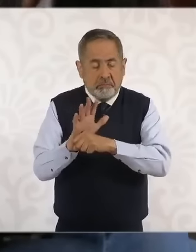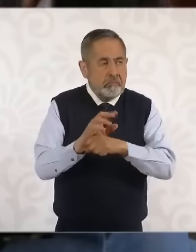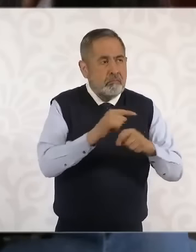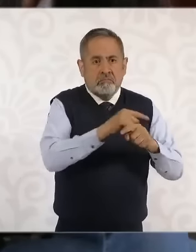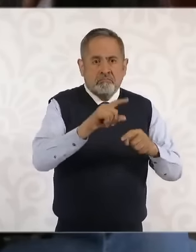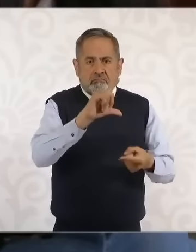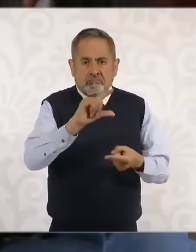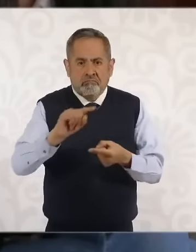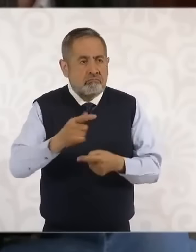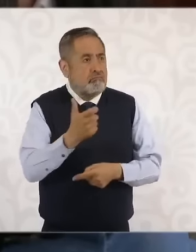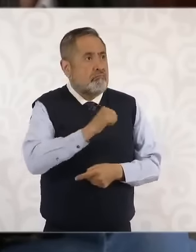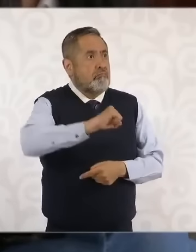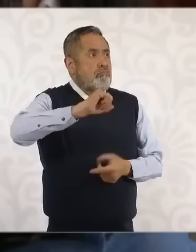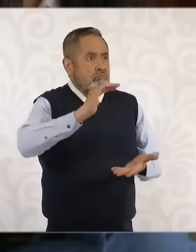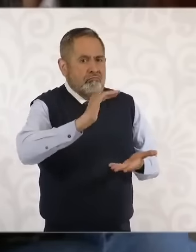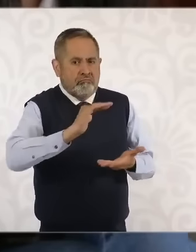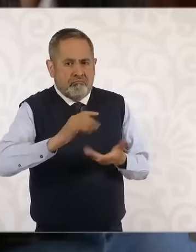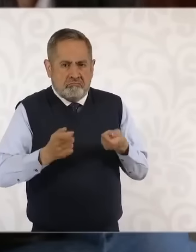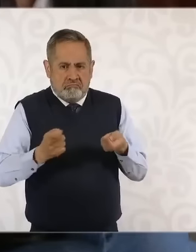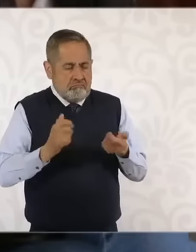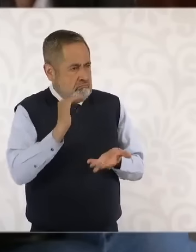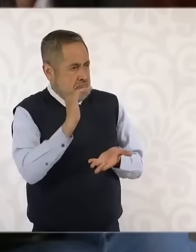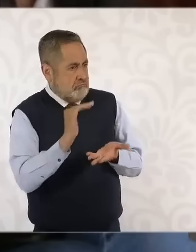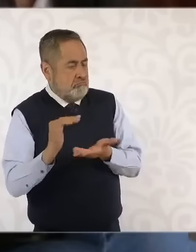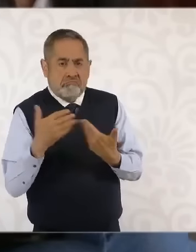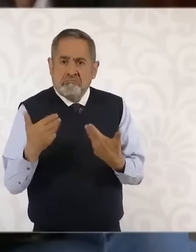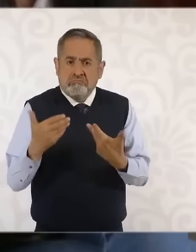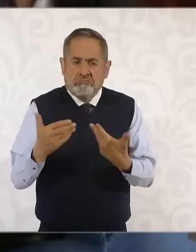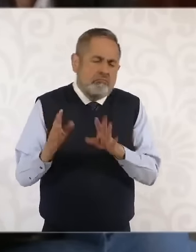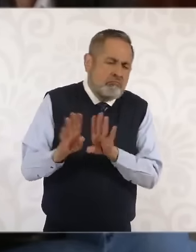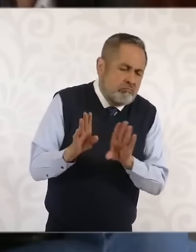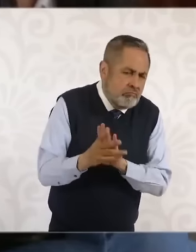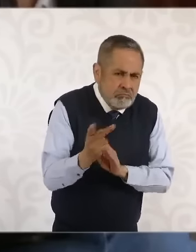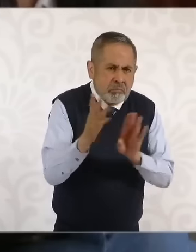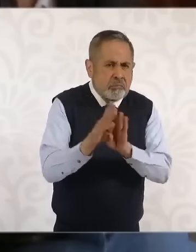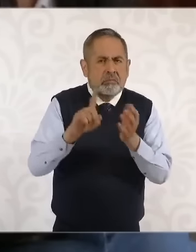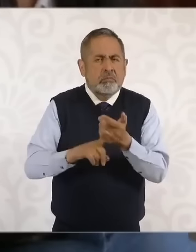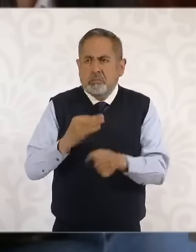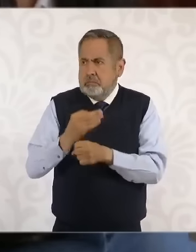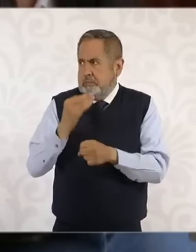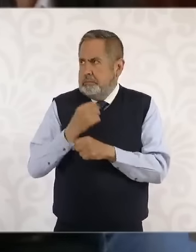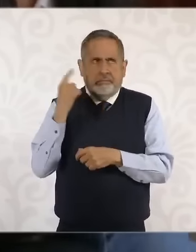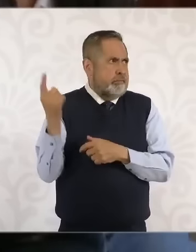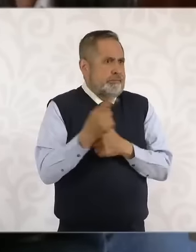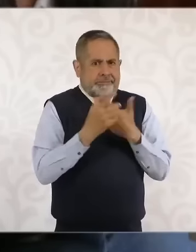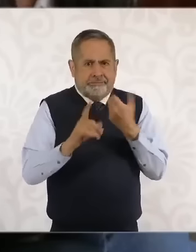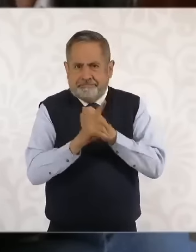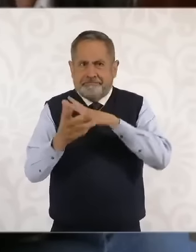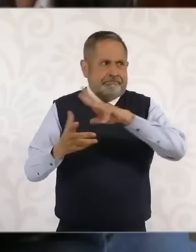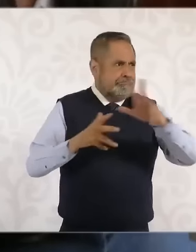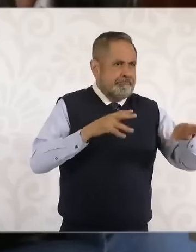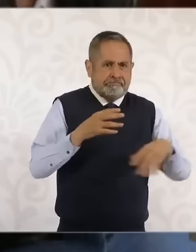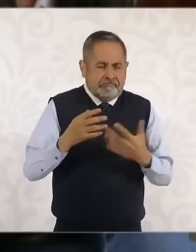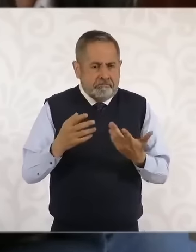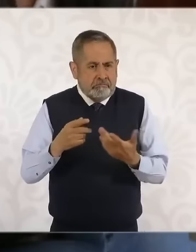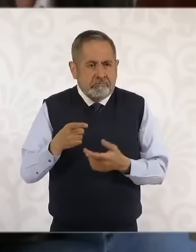¿Cómo ha conseguido contener la inflación el Gobierno de México en un contexto especialmente de incertidumbre económica y en